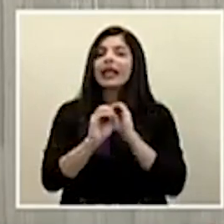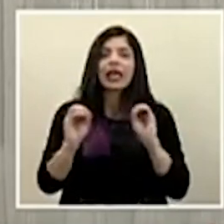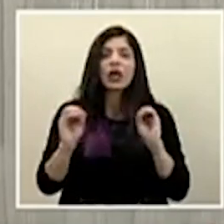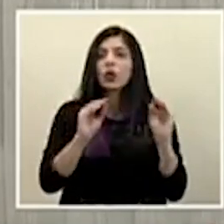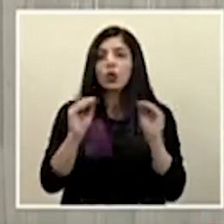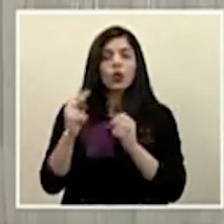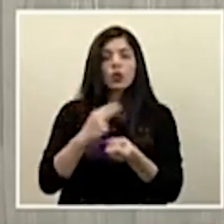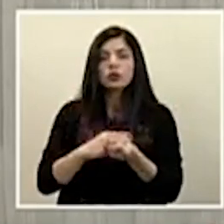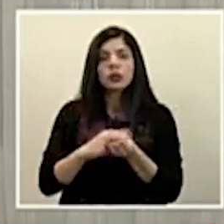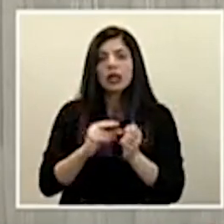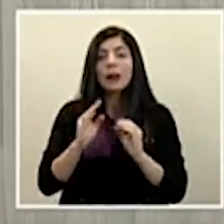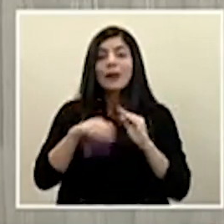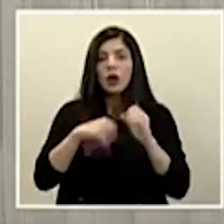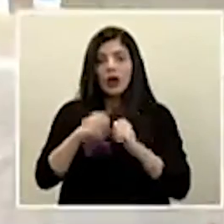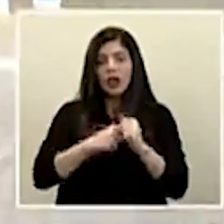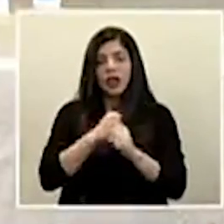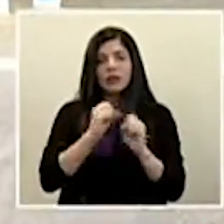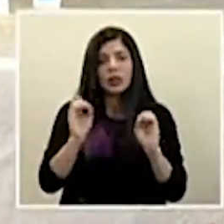en un hospital.